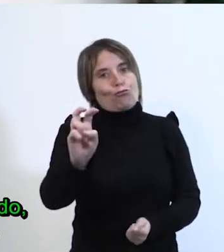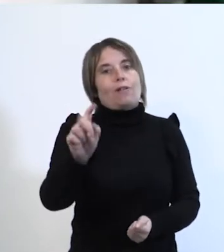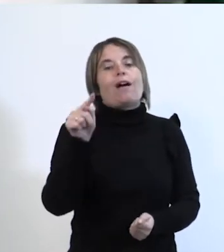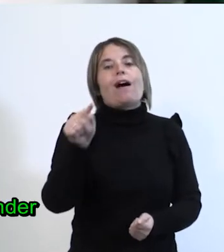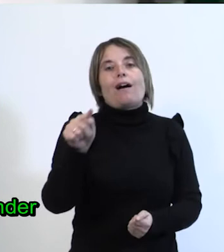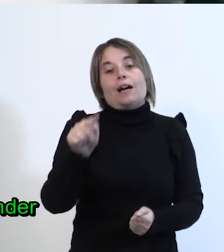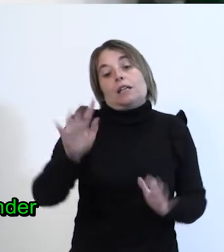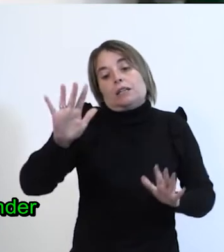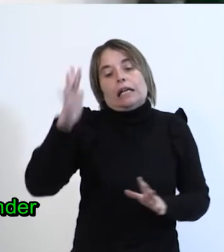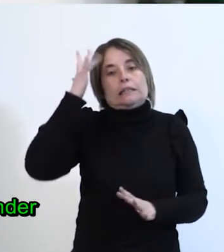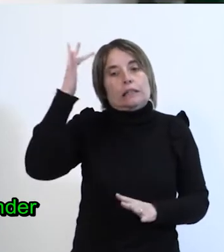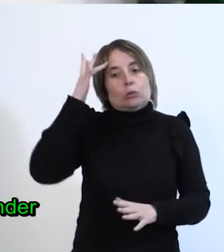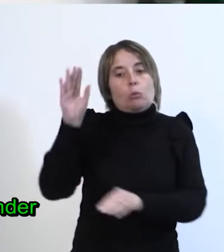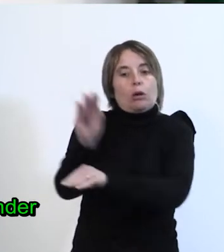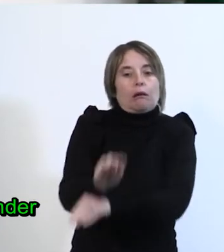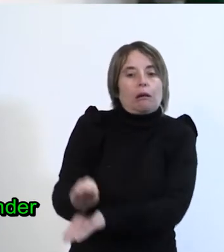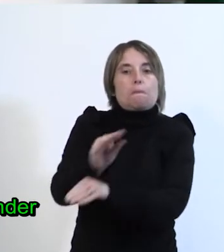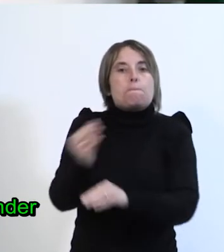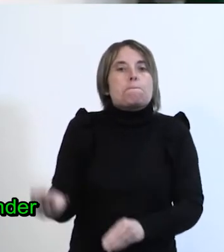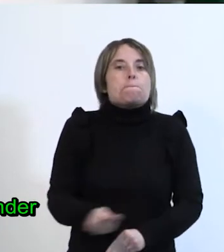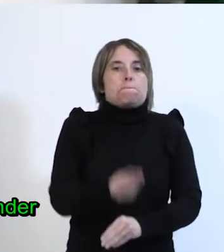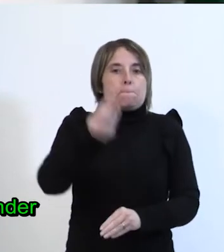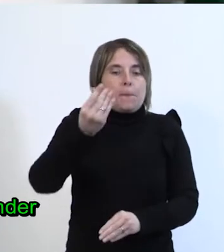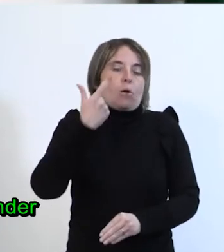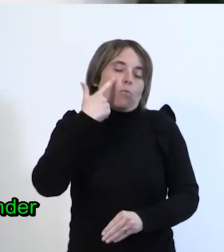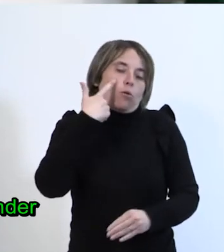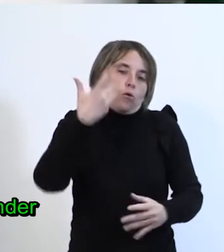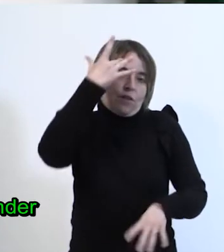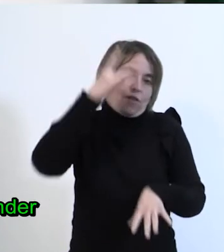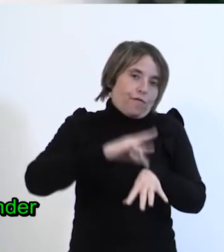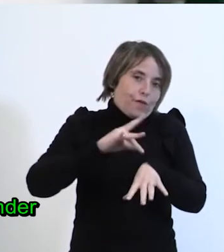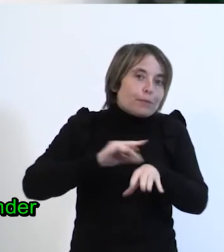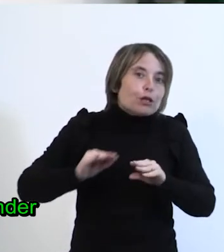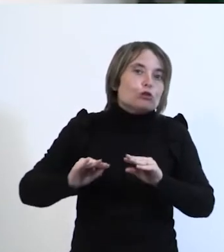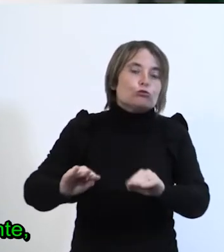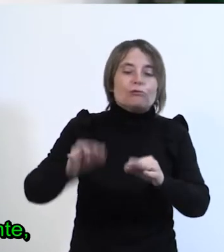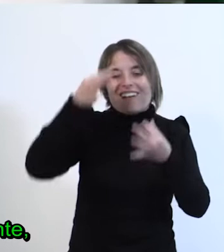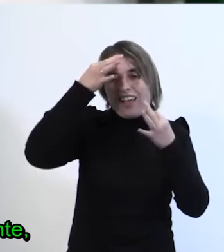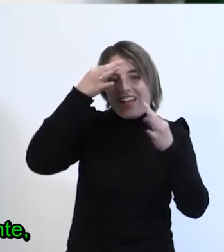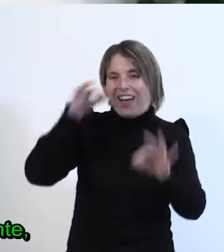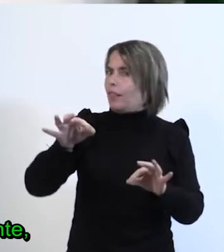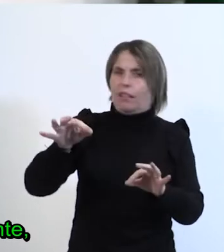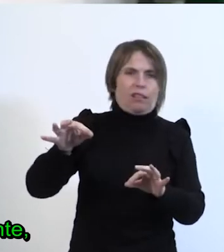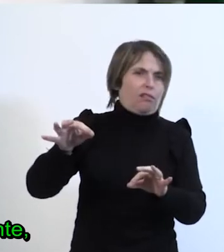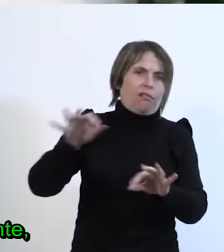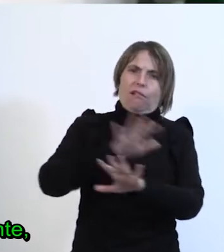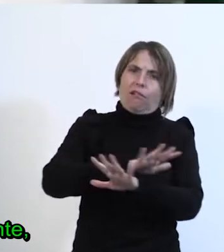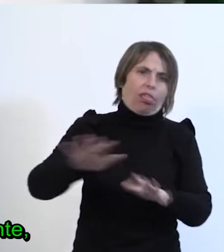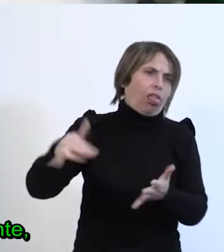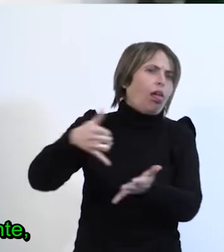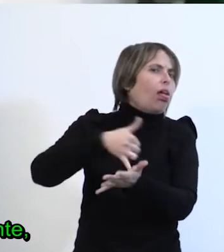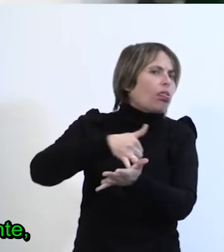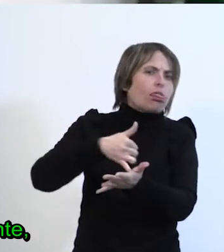penal donde se suponía que la iban a atender para el padecimiento de salud, la atienden de manera